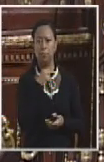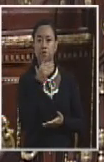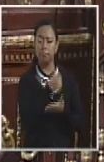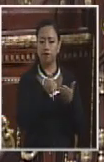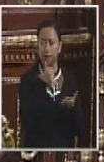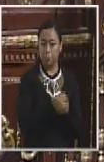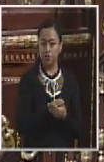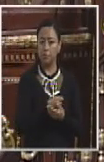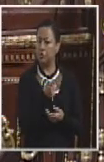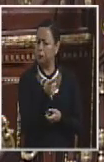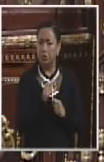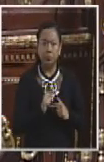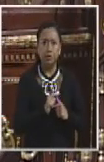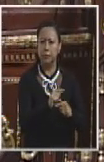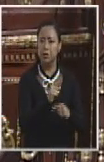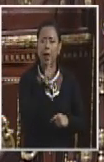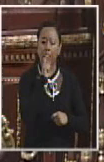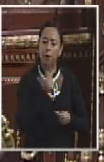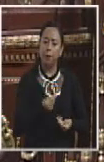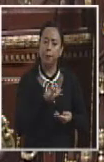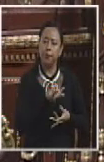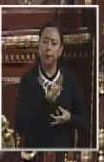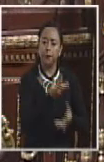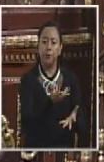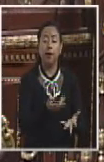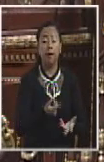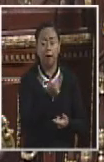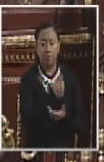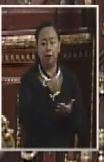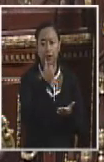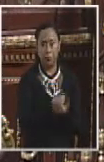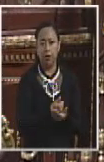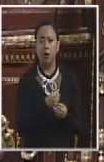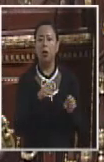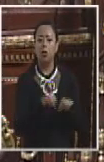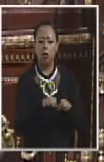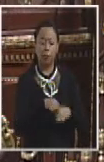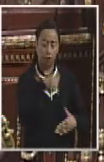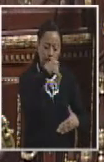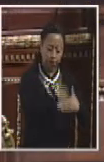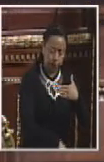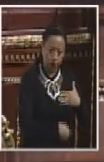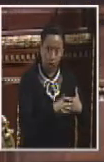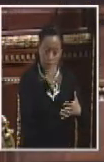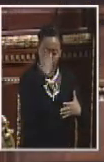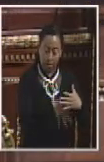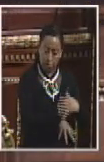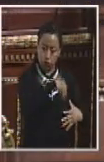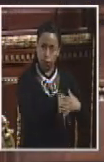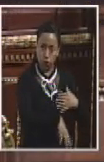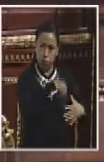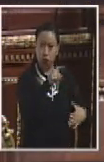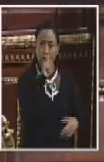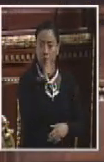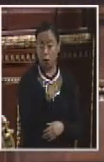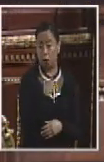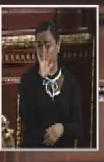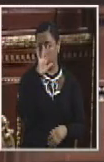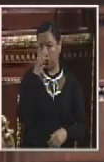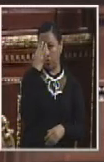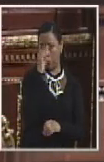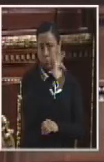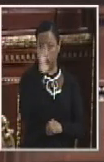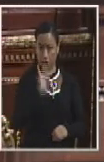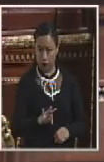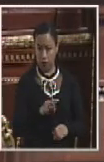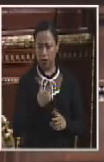sigue proporcionando agua para la ciudad a través de un número importante de pozos de extracción de agua. Si bien el 54% de la superficie